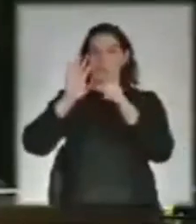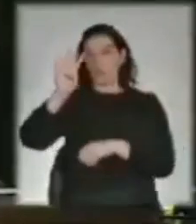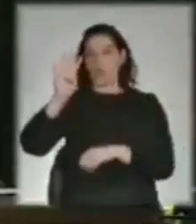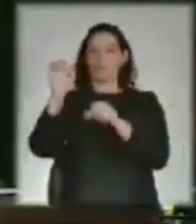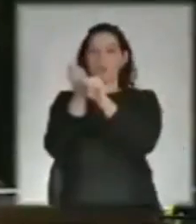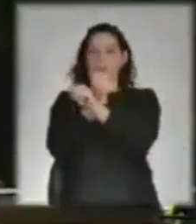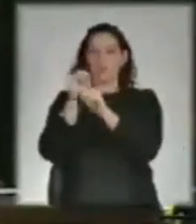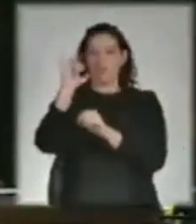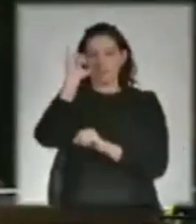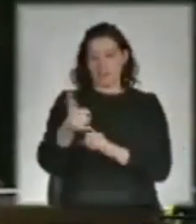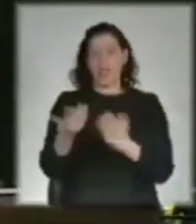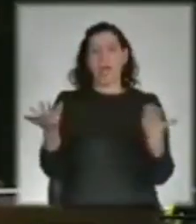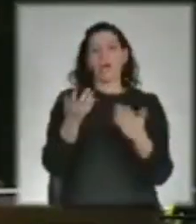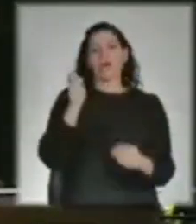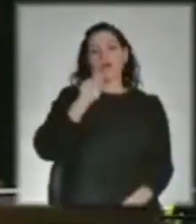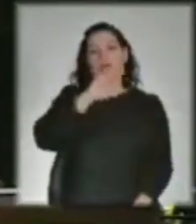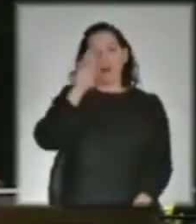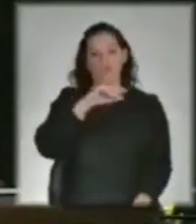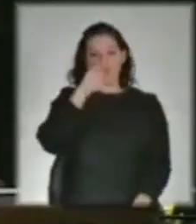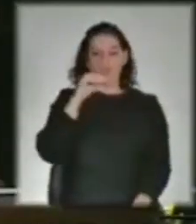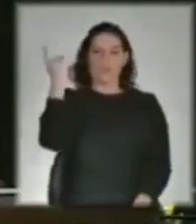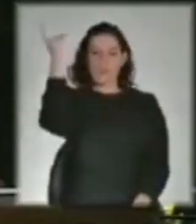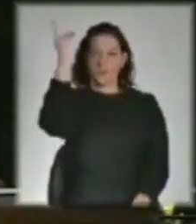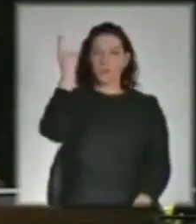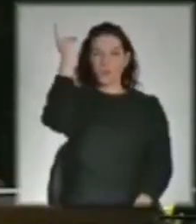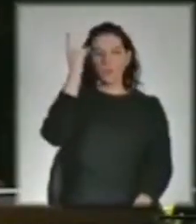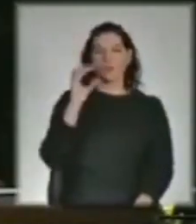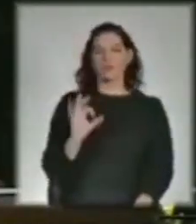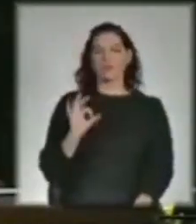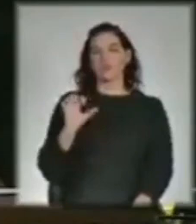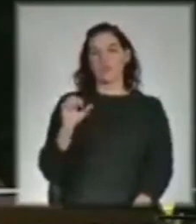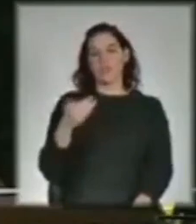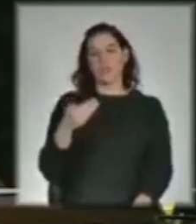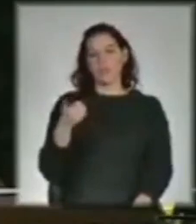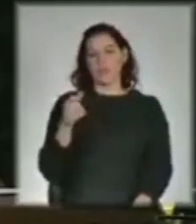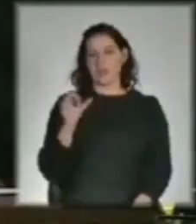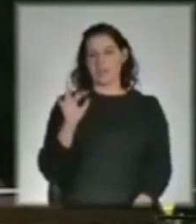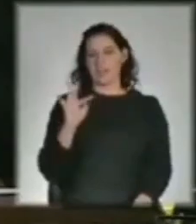continuando con la mejora previa tiene la palabra señor diputado sebastián cal